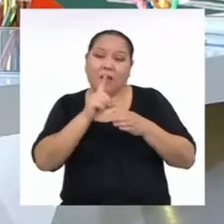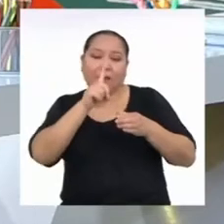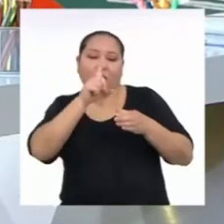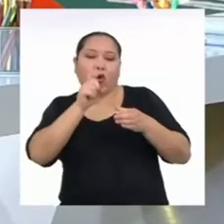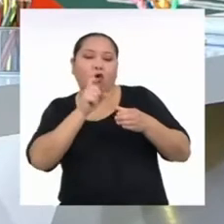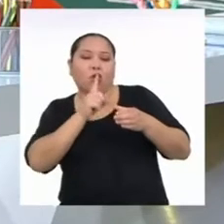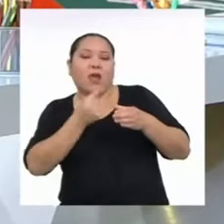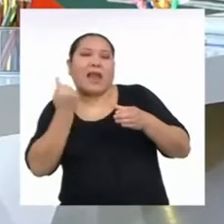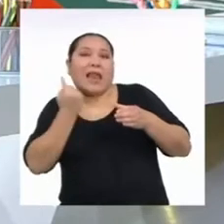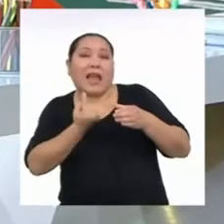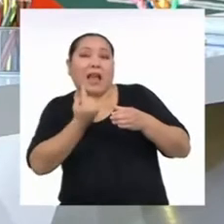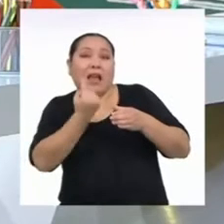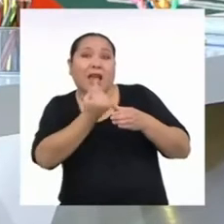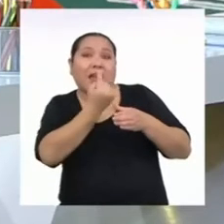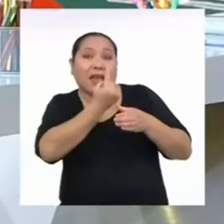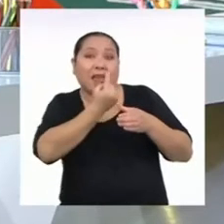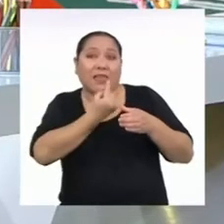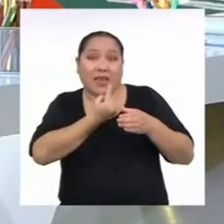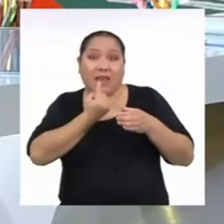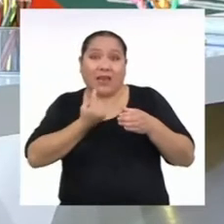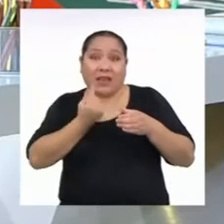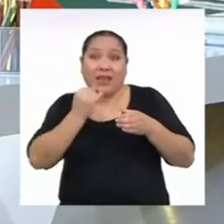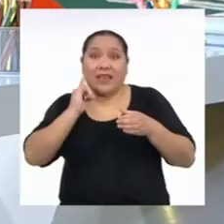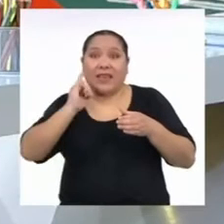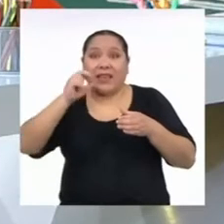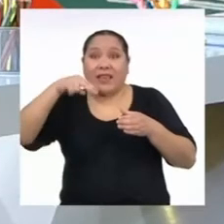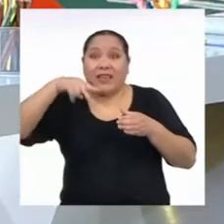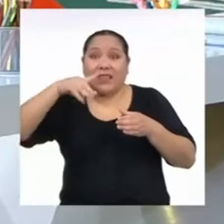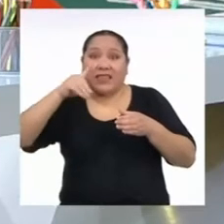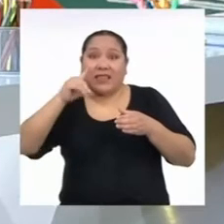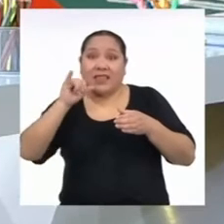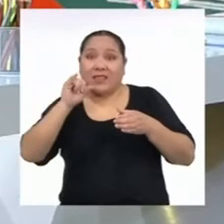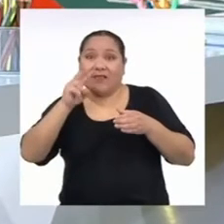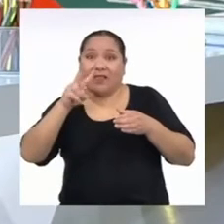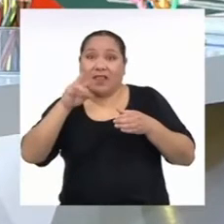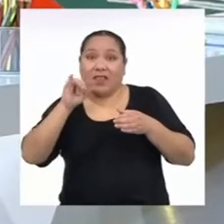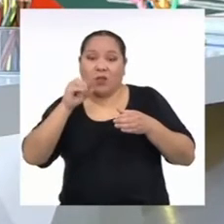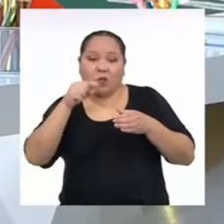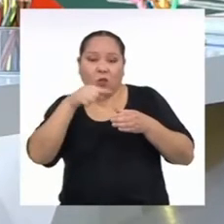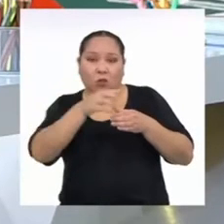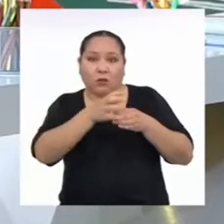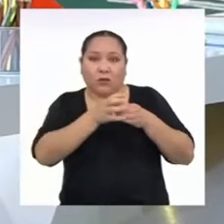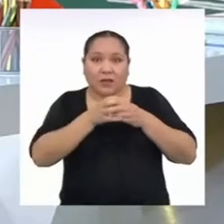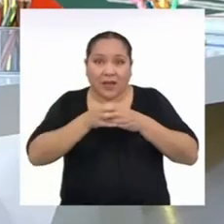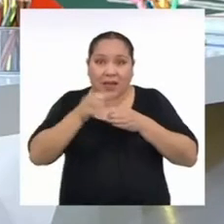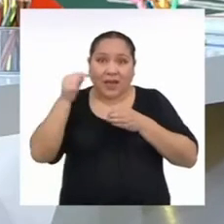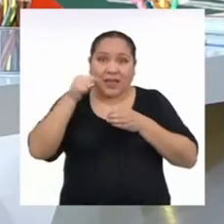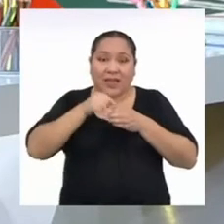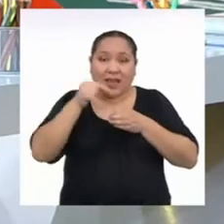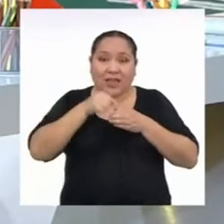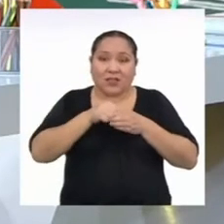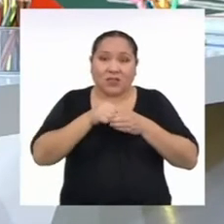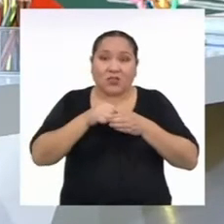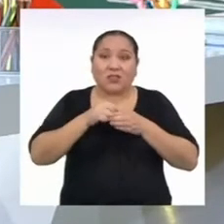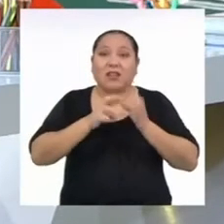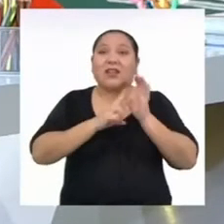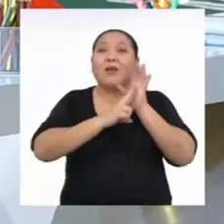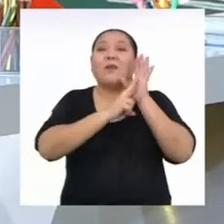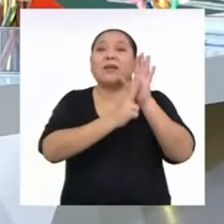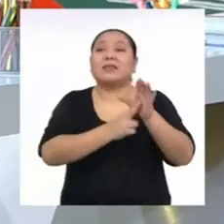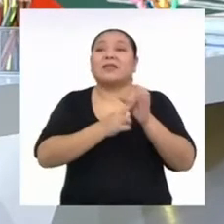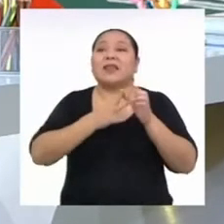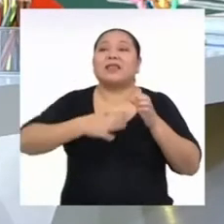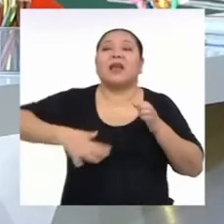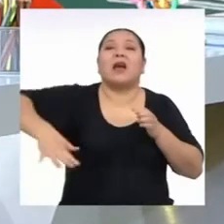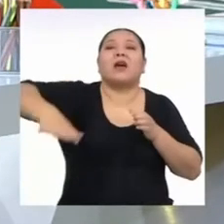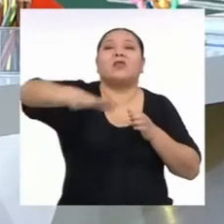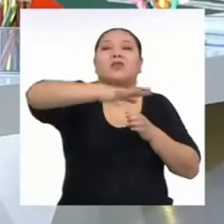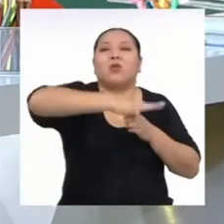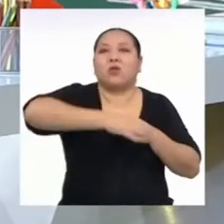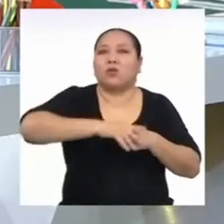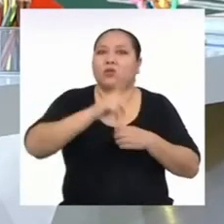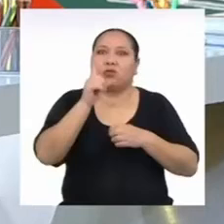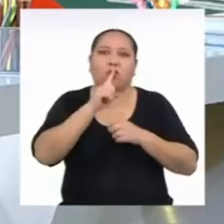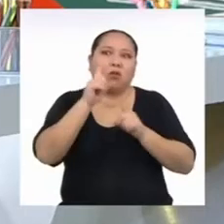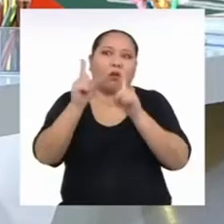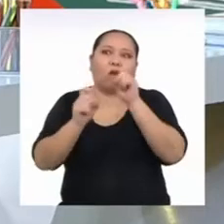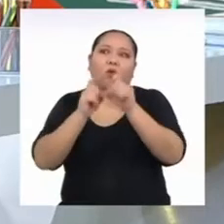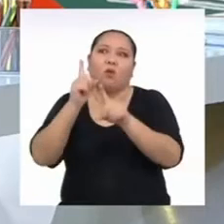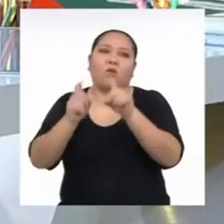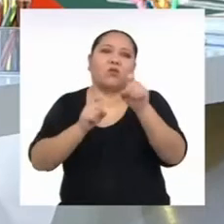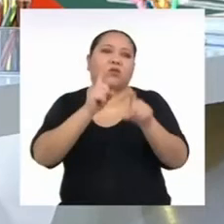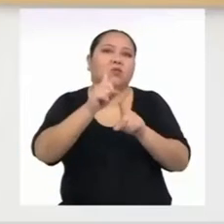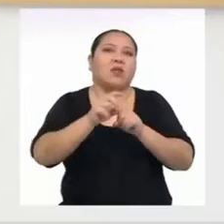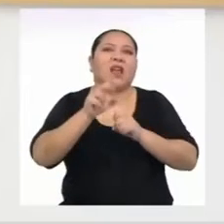de esta muestra de población que representa a los 300 en total, sin necesidad de encuestar a